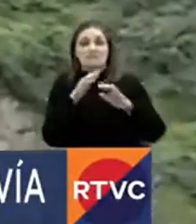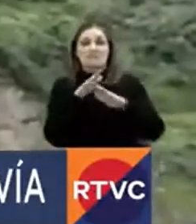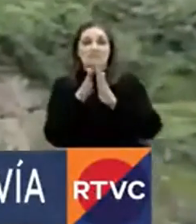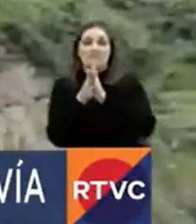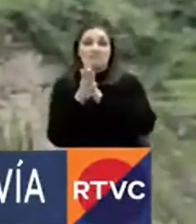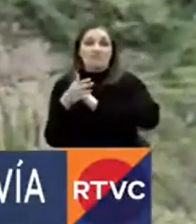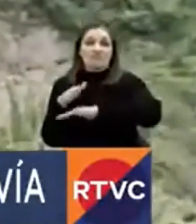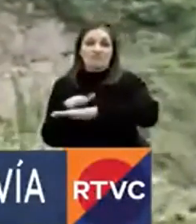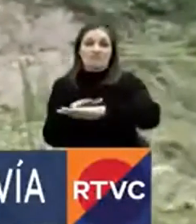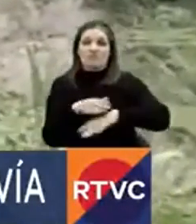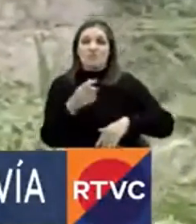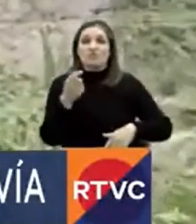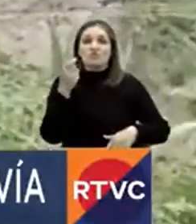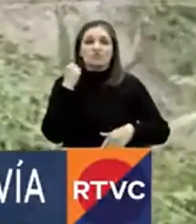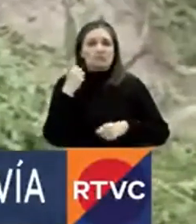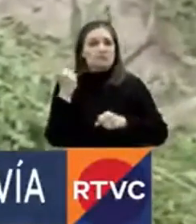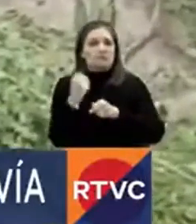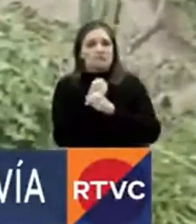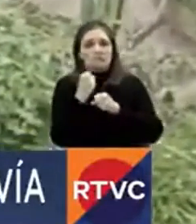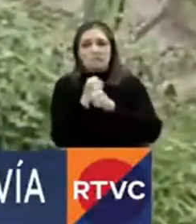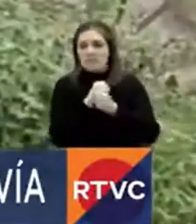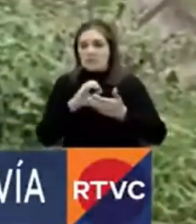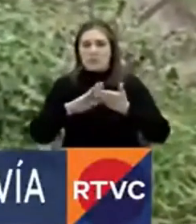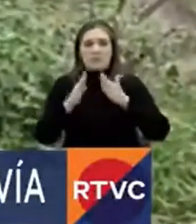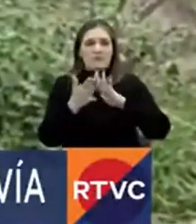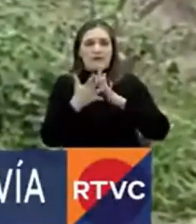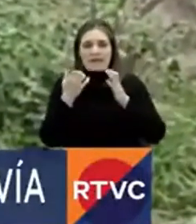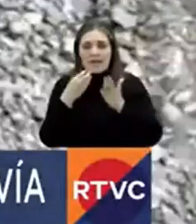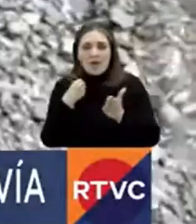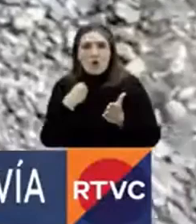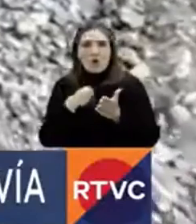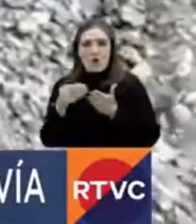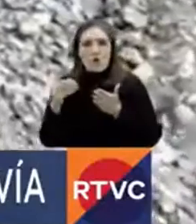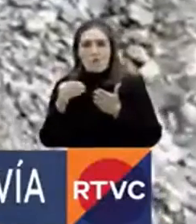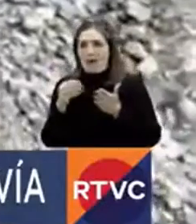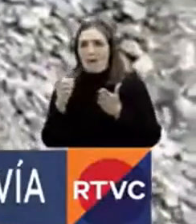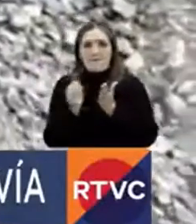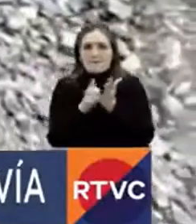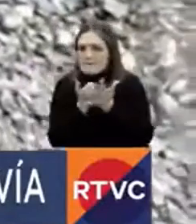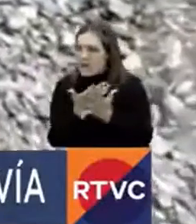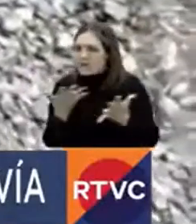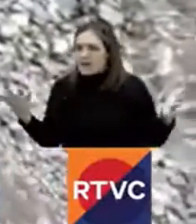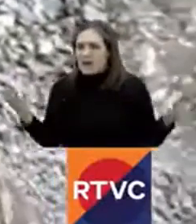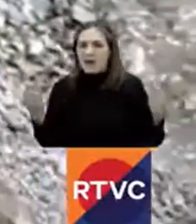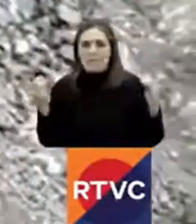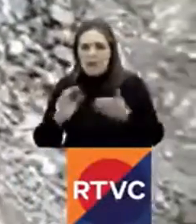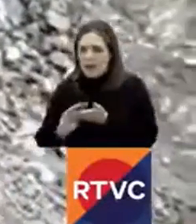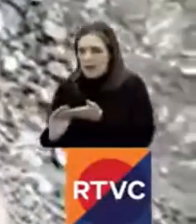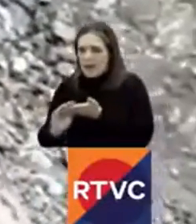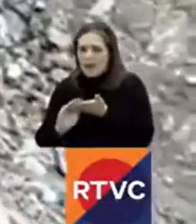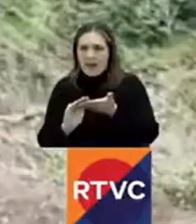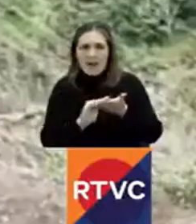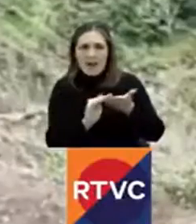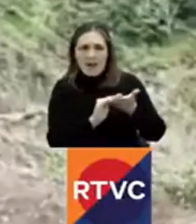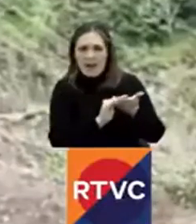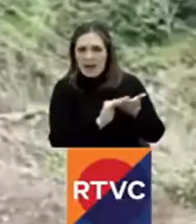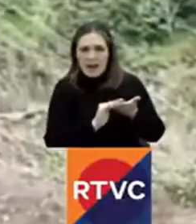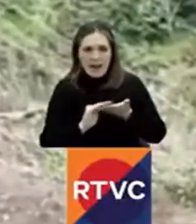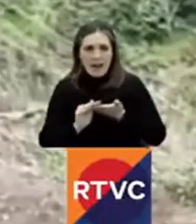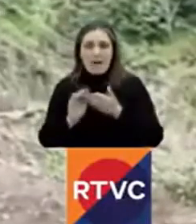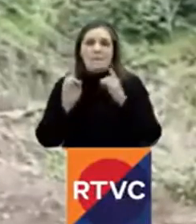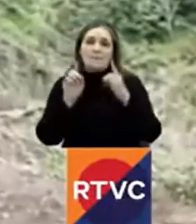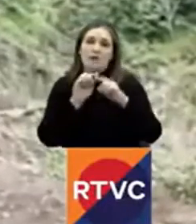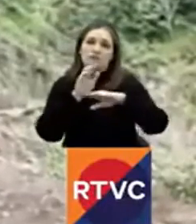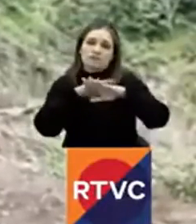últimos meses se ha venido trabajando con la comunidad en la compra de material por medio de mingas, logrando habilitar algunos pasos. Sin embargo, piden